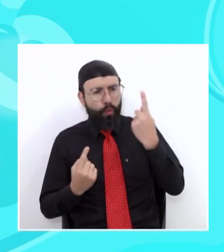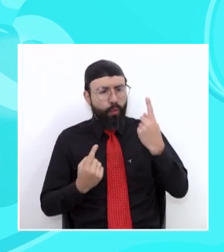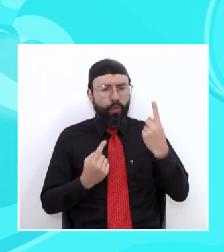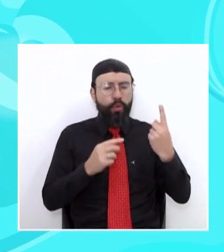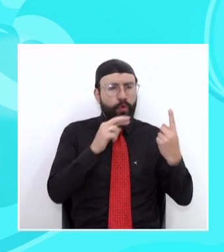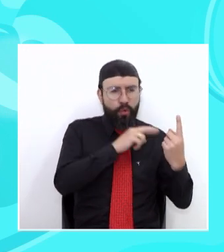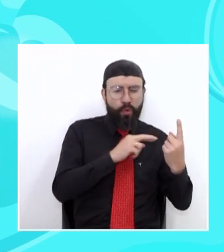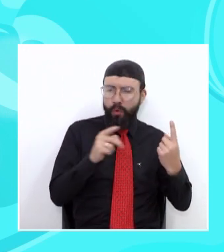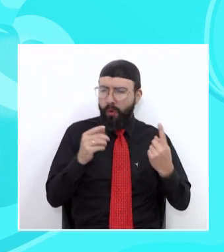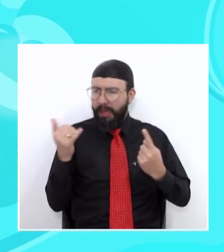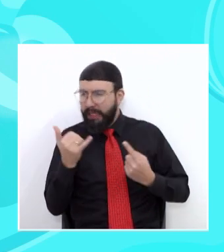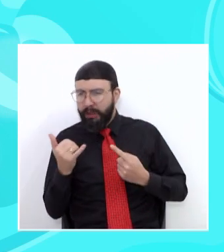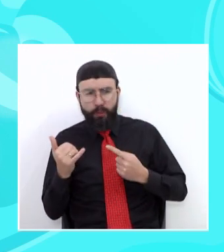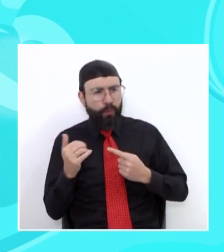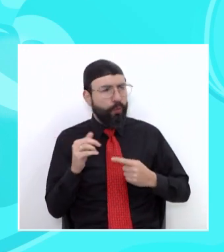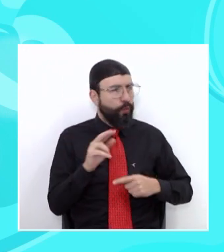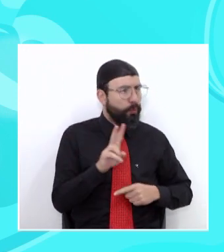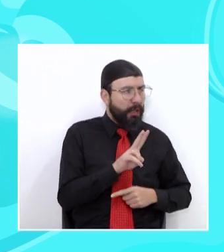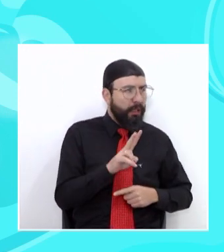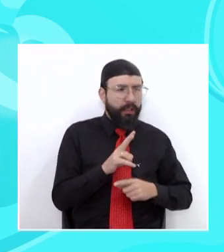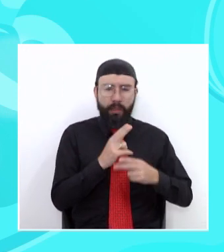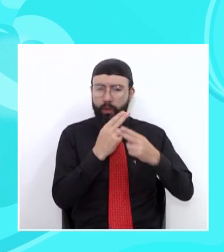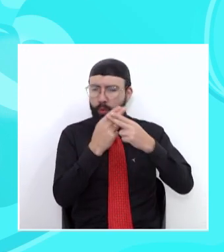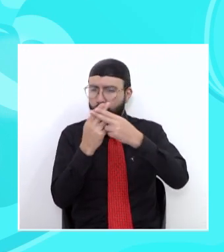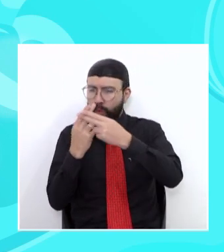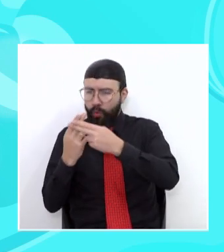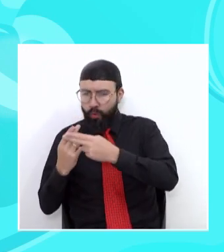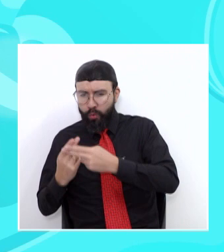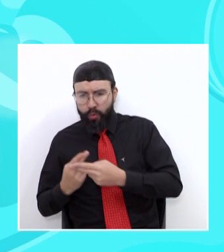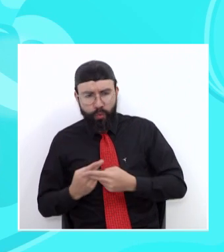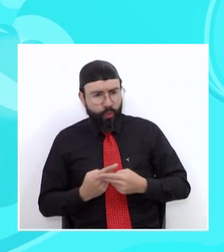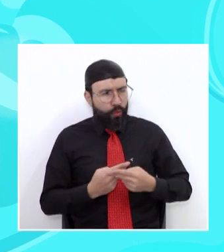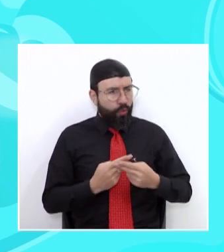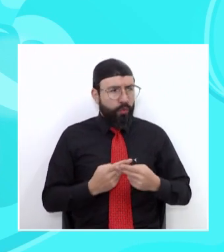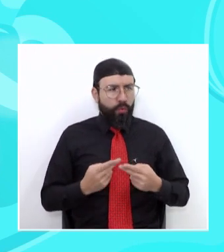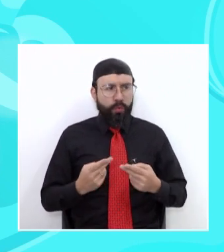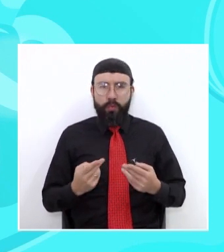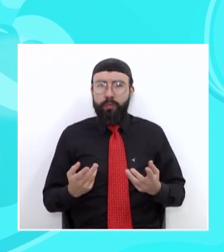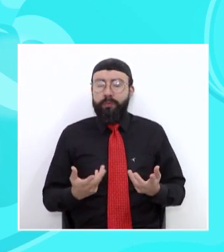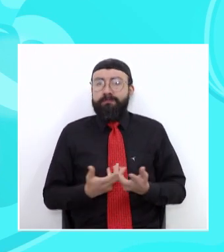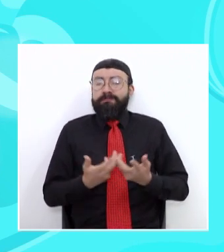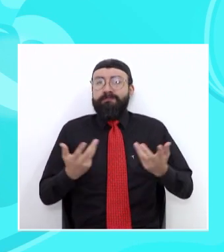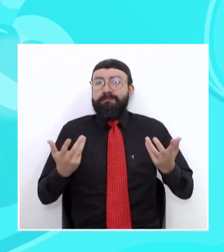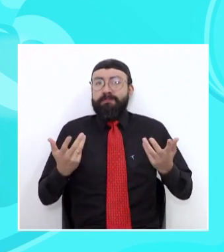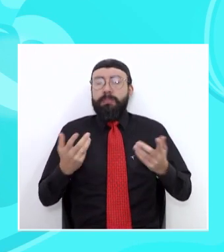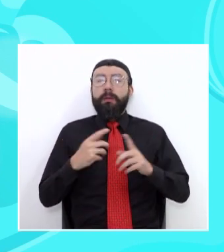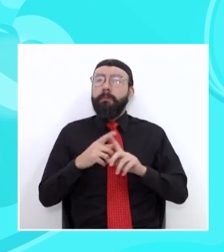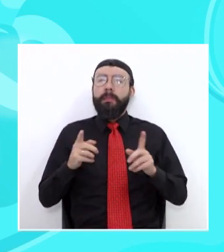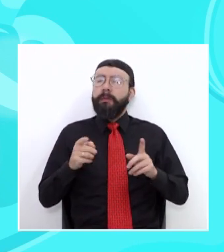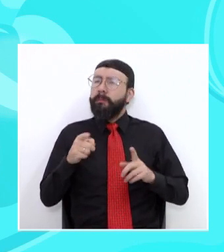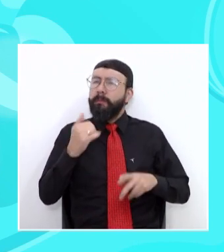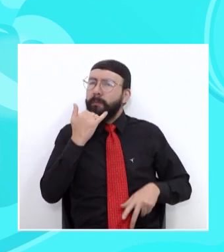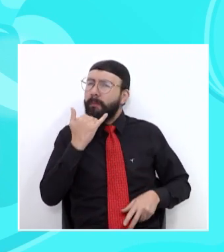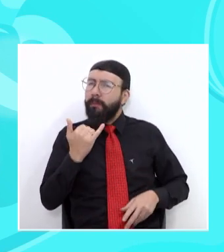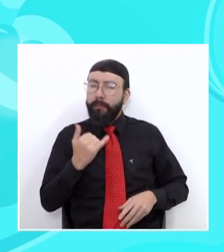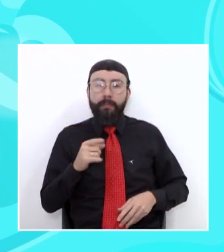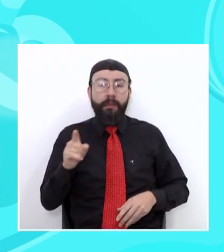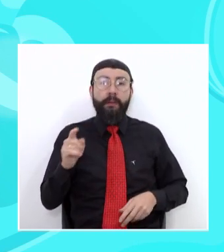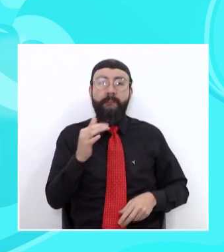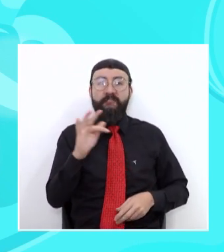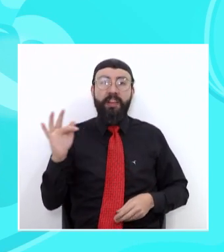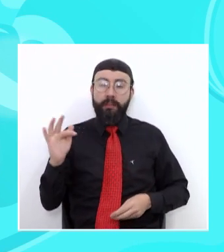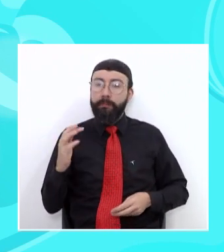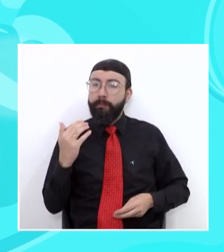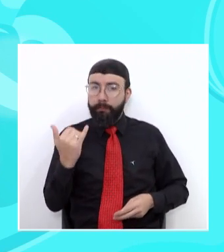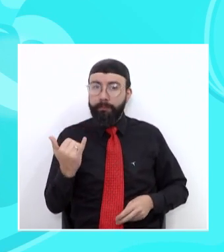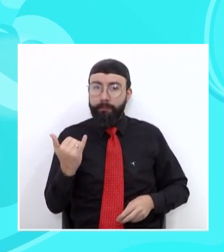en verde, y esta cantidad de números, y uno dice, pues queda enredado, ¿no es cierto? Resulta que cuando los franceses, Paul